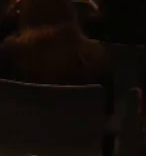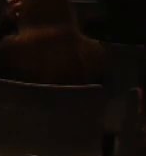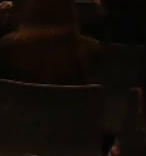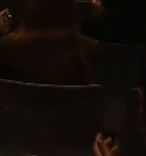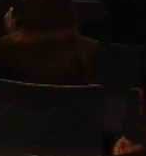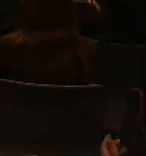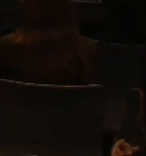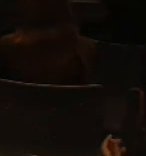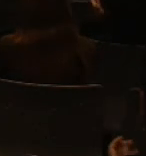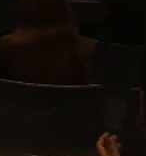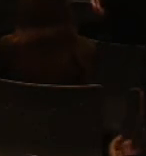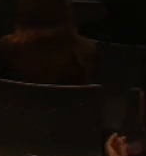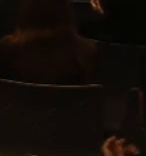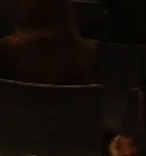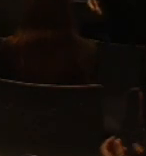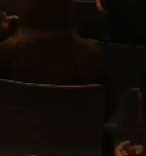favor.